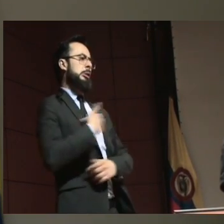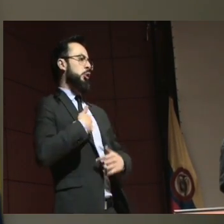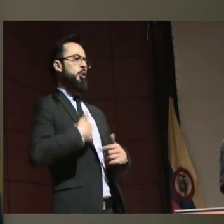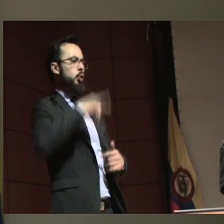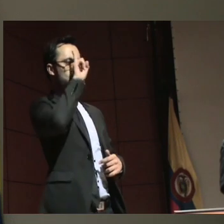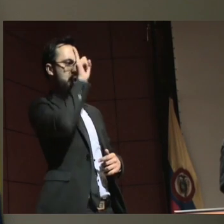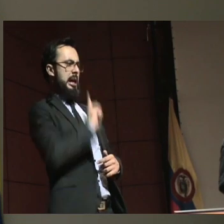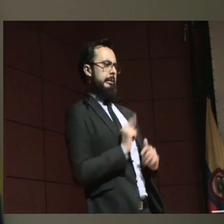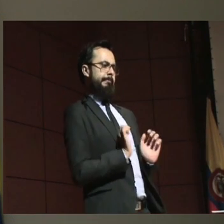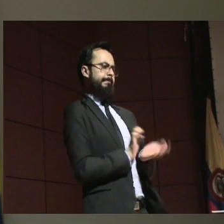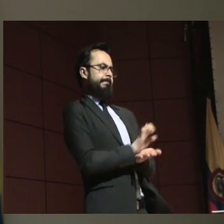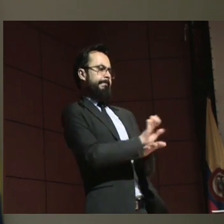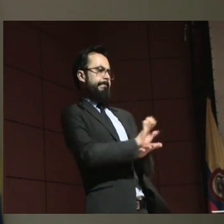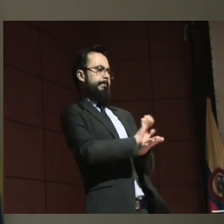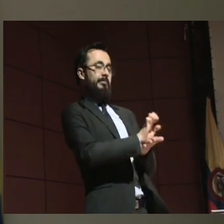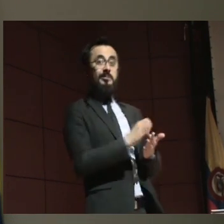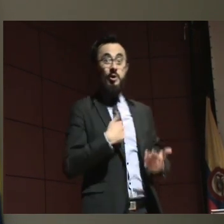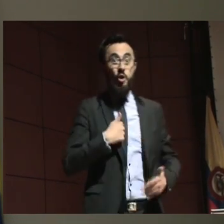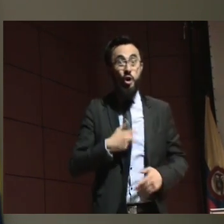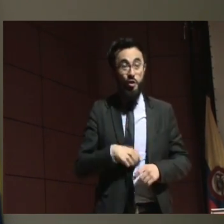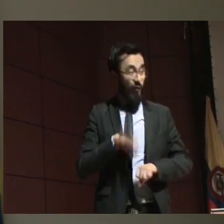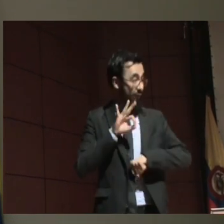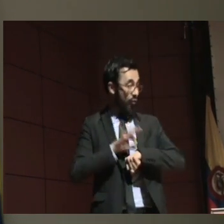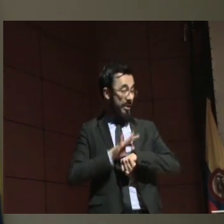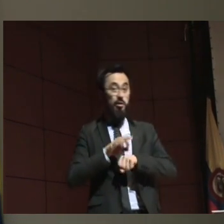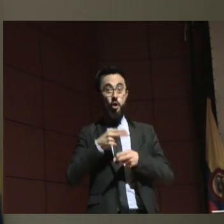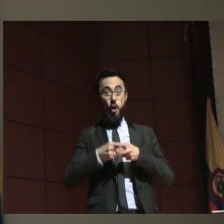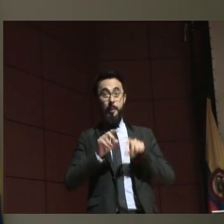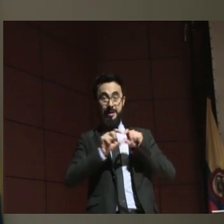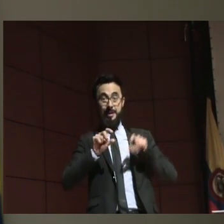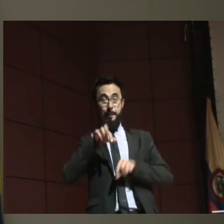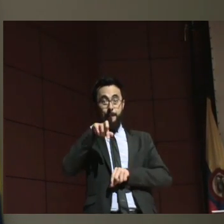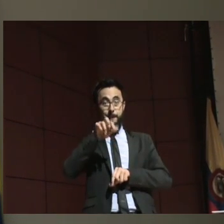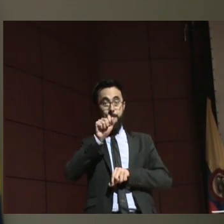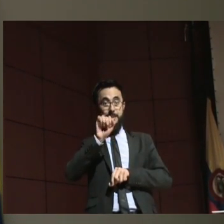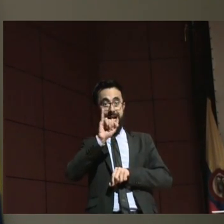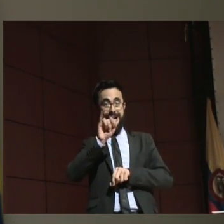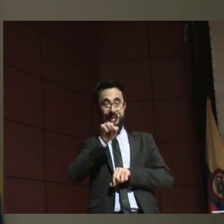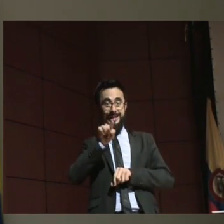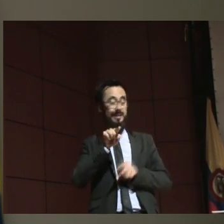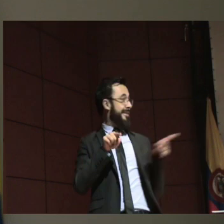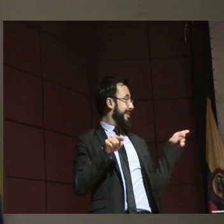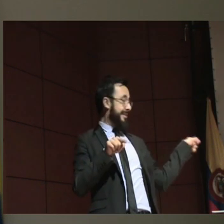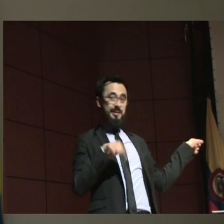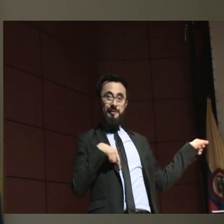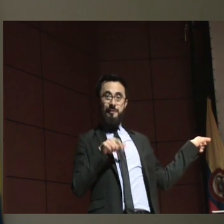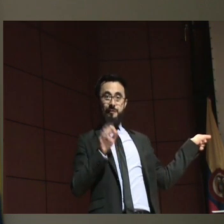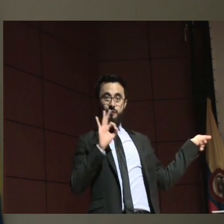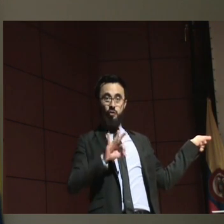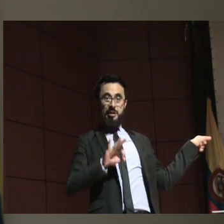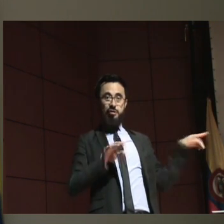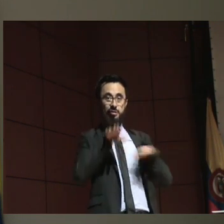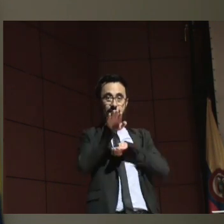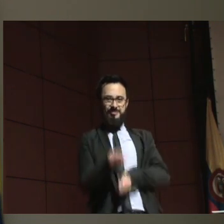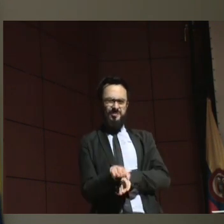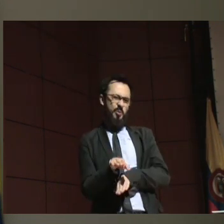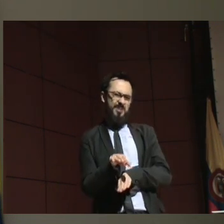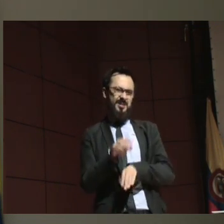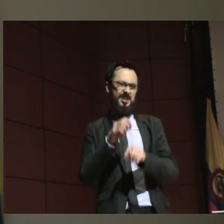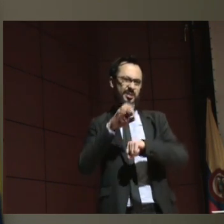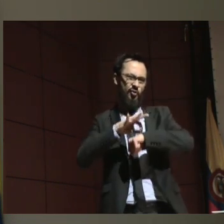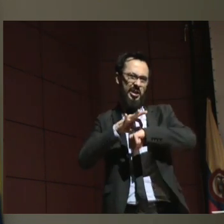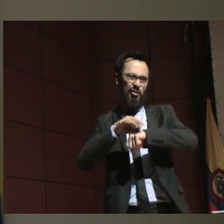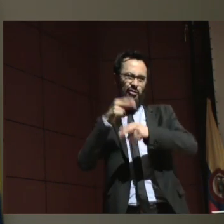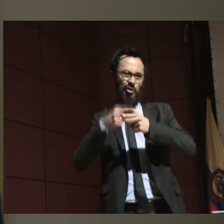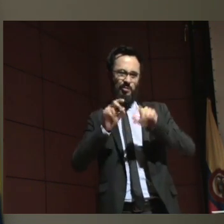Universidad de los Andes, es: entonces prepárense para responder una tutela, porque es el derecho de la persona estudiar en las mismas condiciones y en